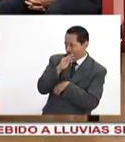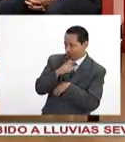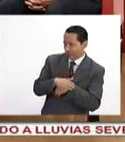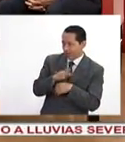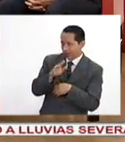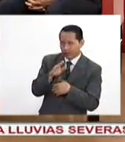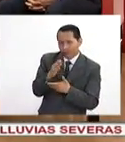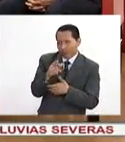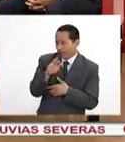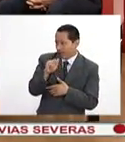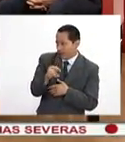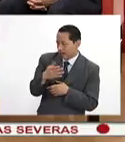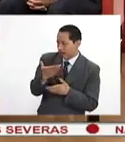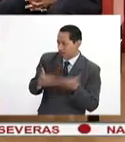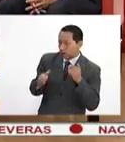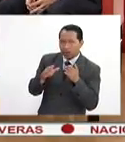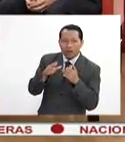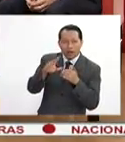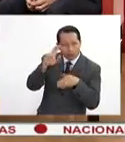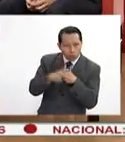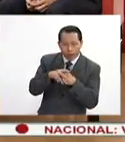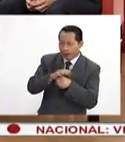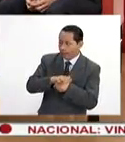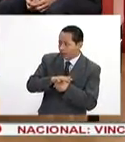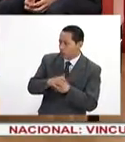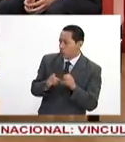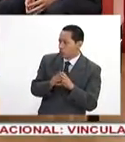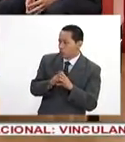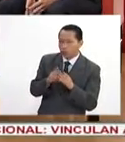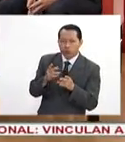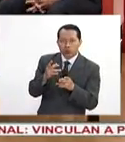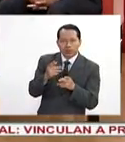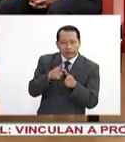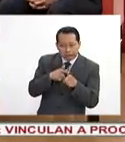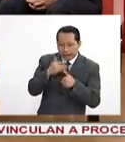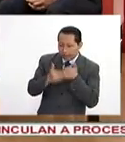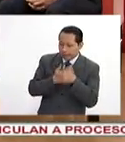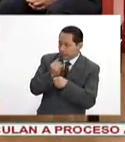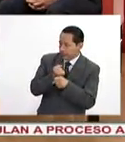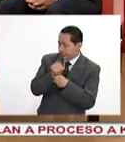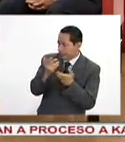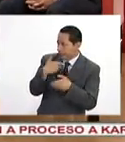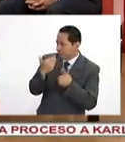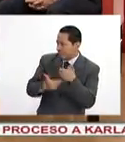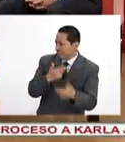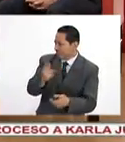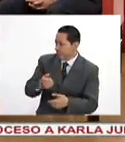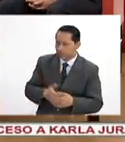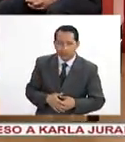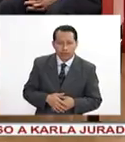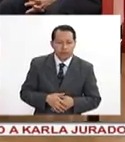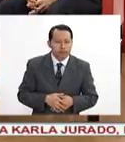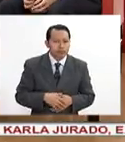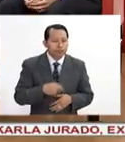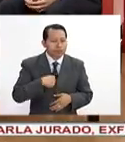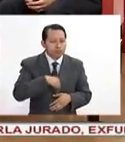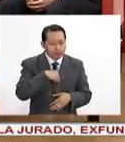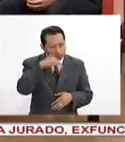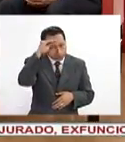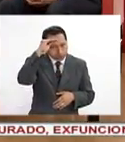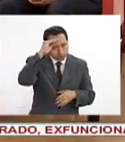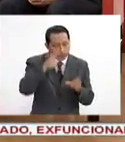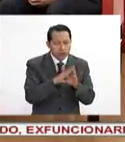Ahí está la presión europea ahora. ¿Qué podría seguir de acuerdo con las investigaciones que ustedes hacen? Pues básicamente lo que nosotros estamos